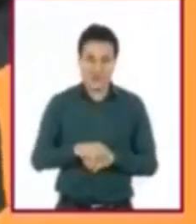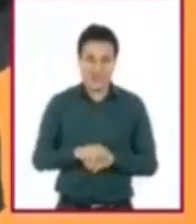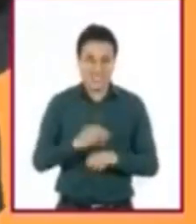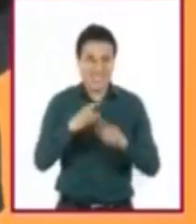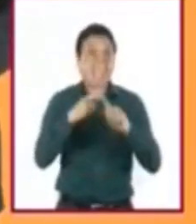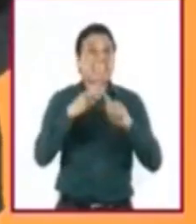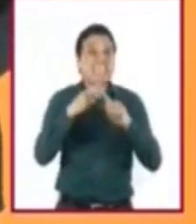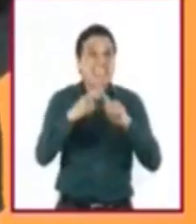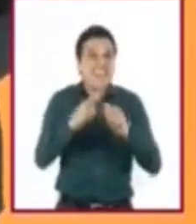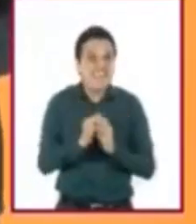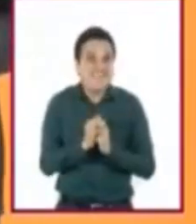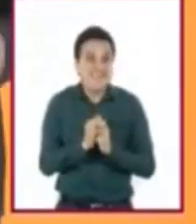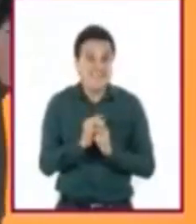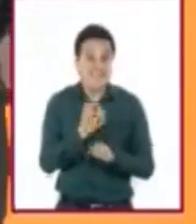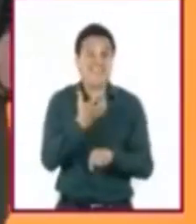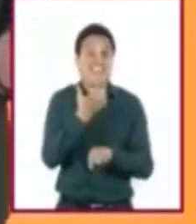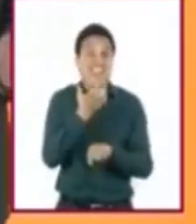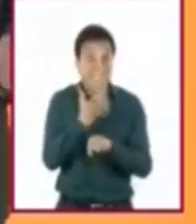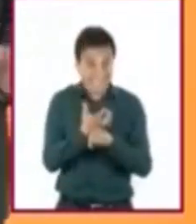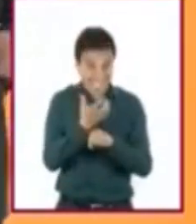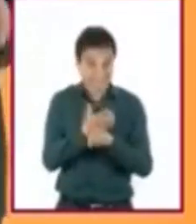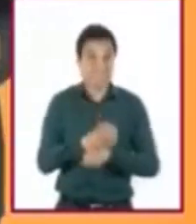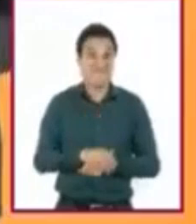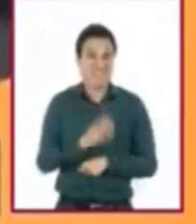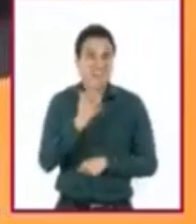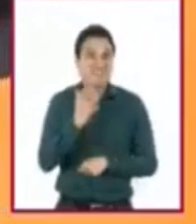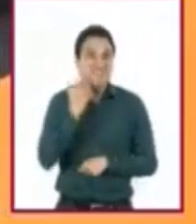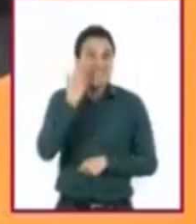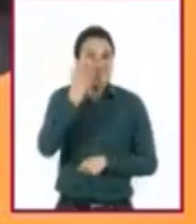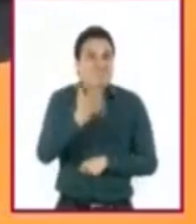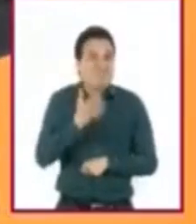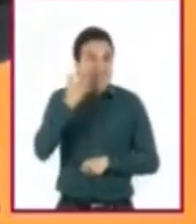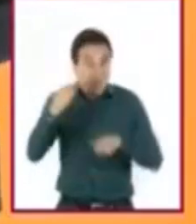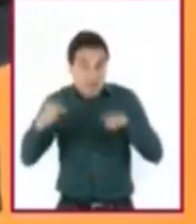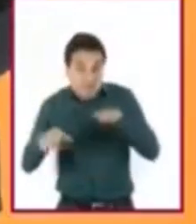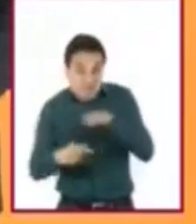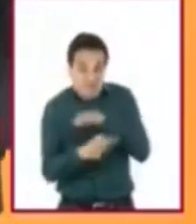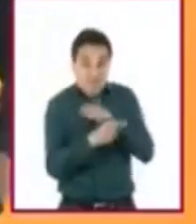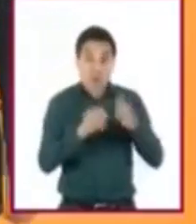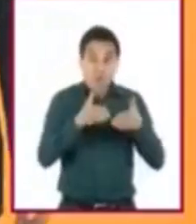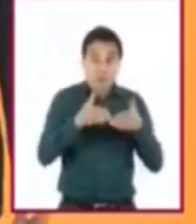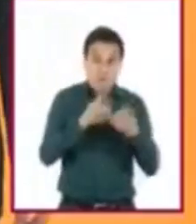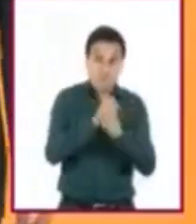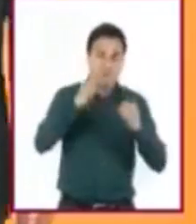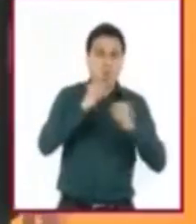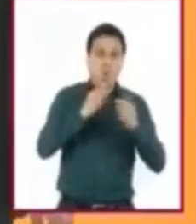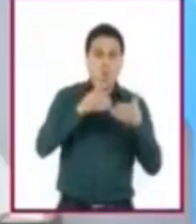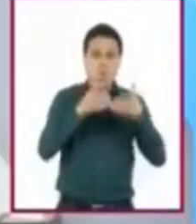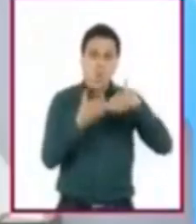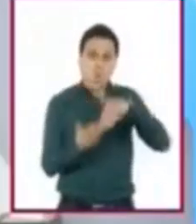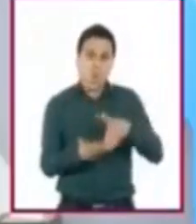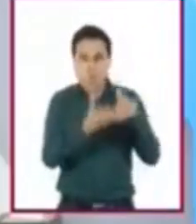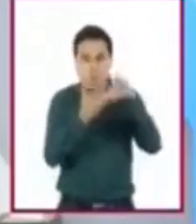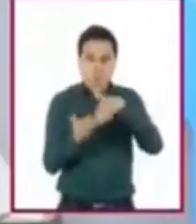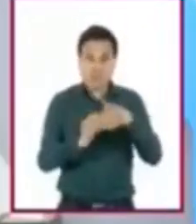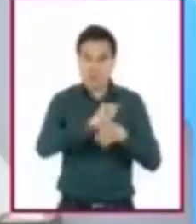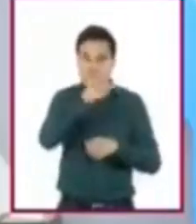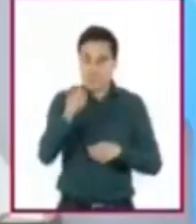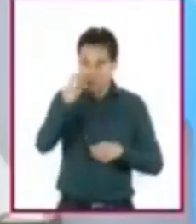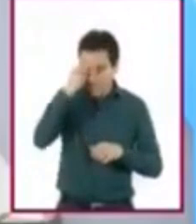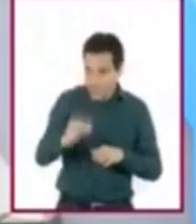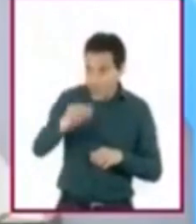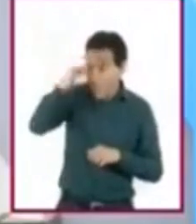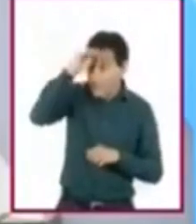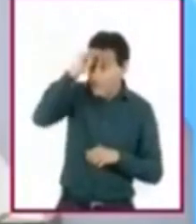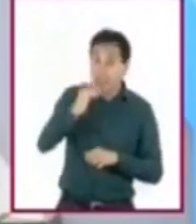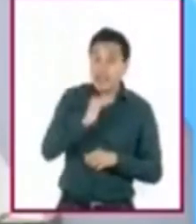Estados Unidos de América, para obligar a México a declarar la guerra a los países del eje. Este es uno de